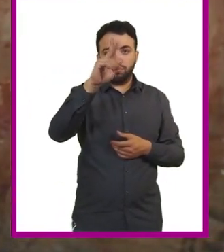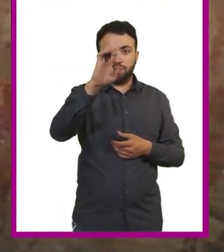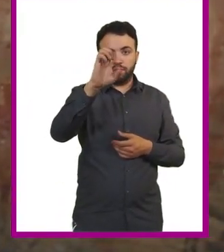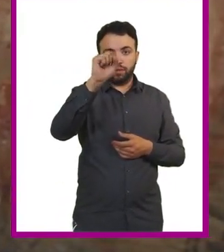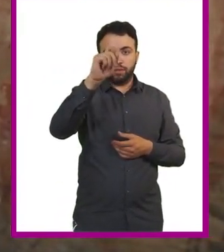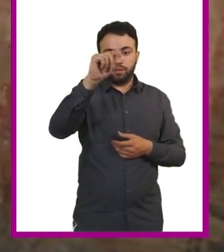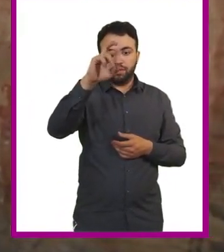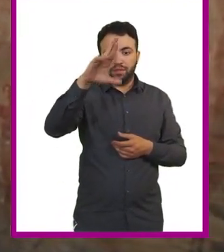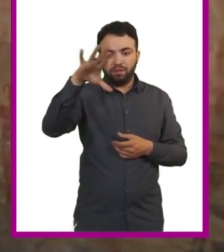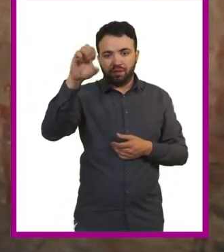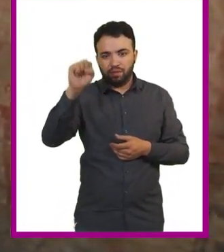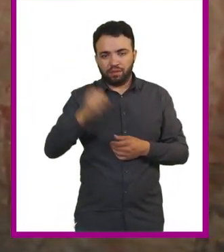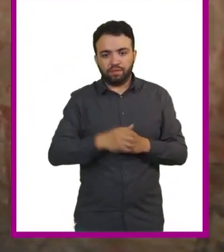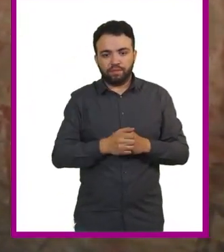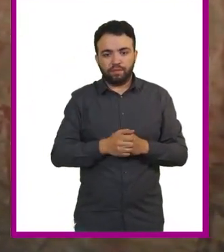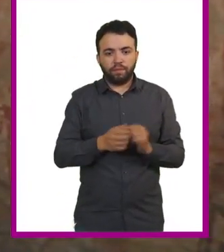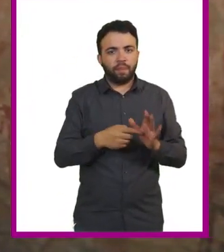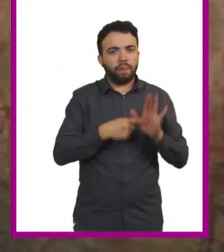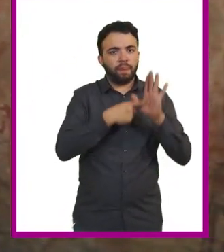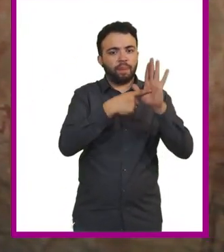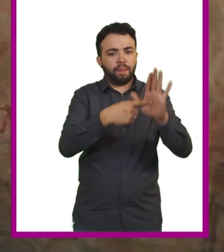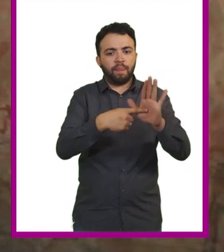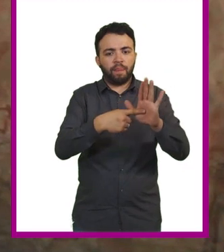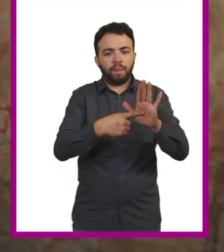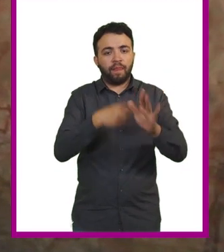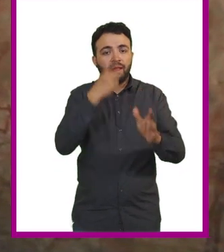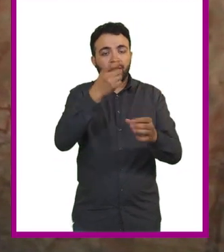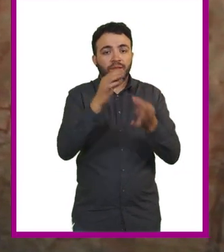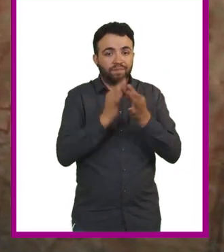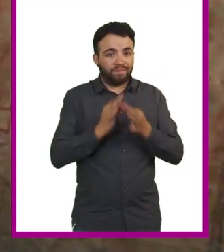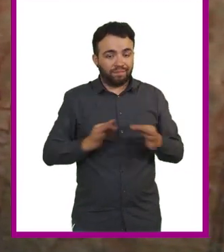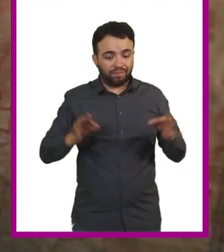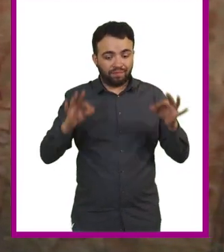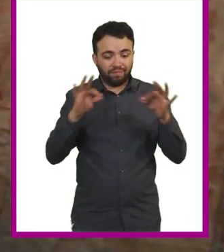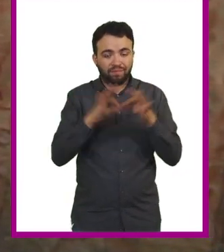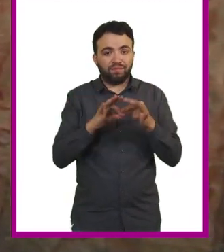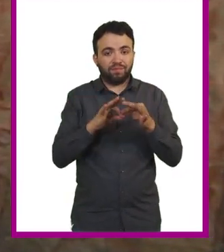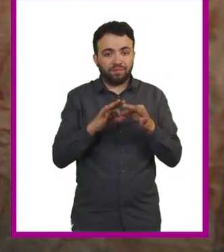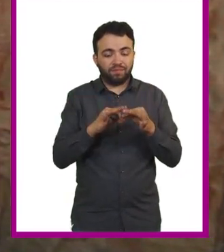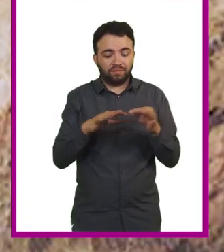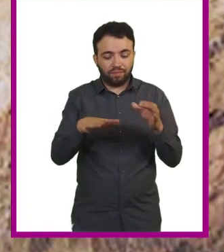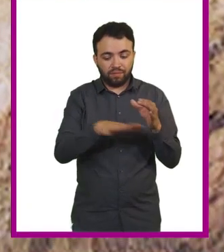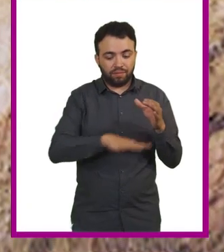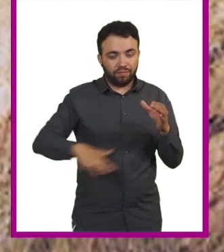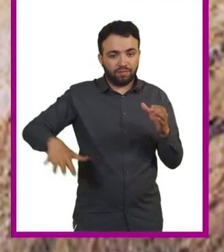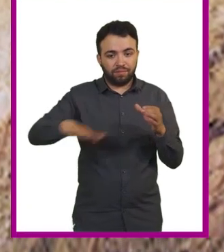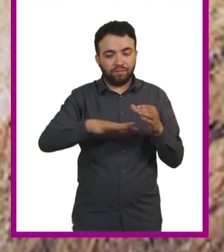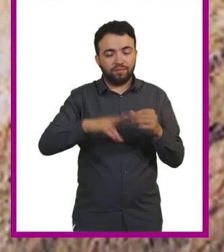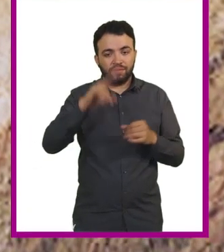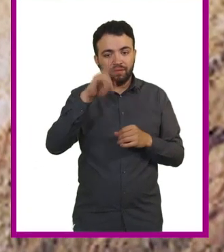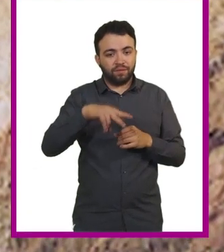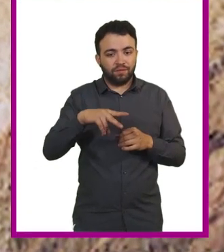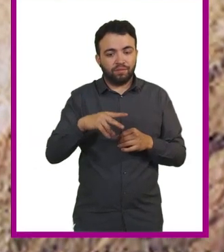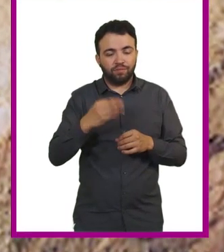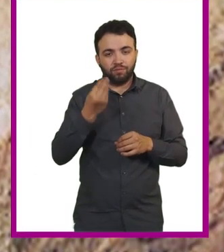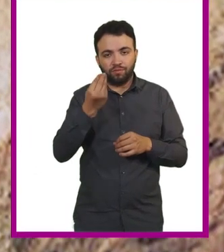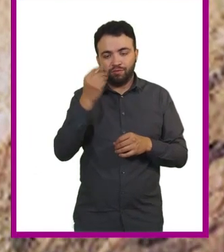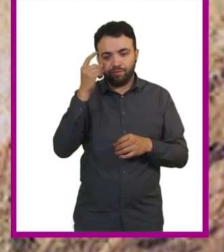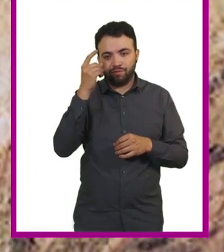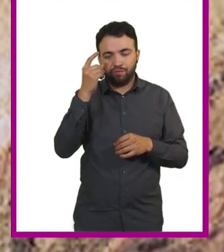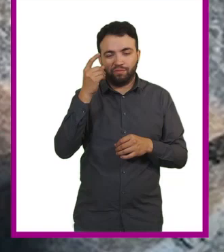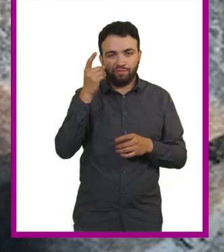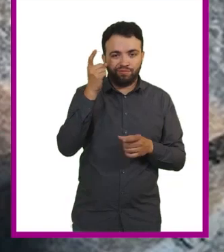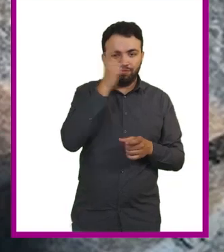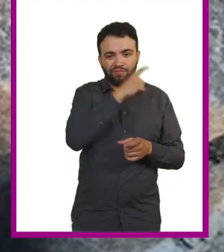que le han dado una gran importancia a esta zona son muy complejas. Tenemos cientos de sitios con